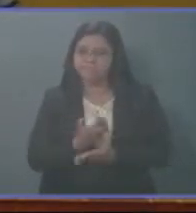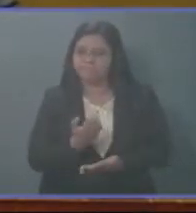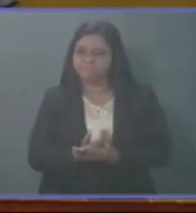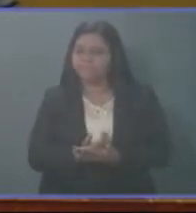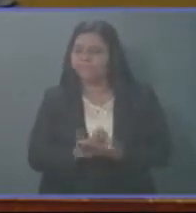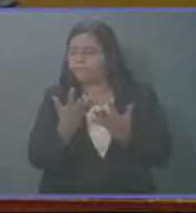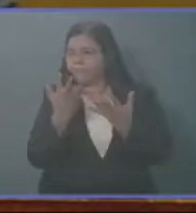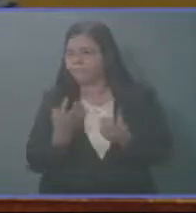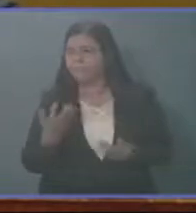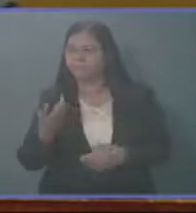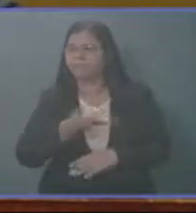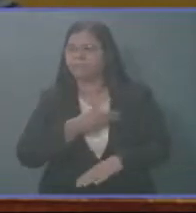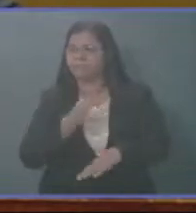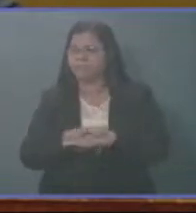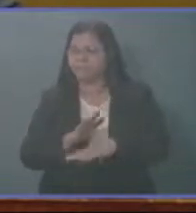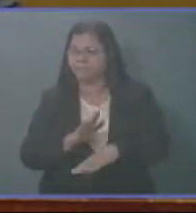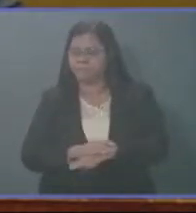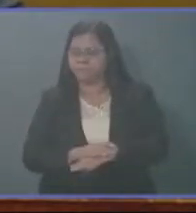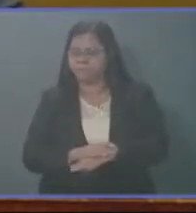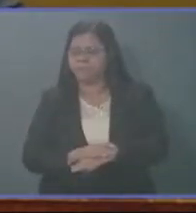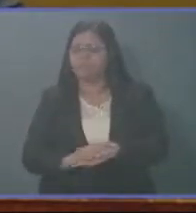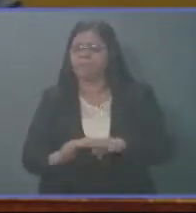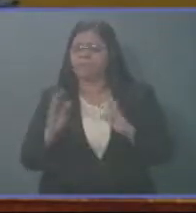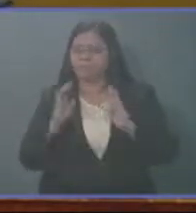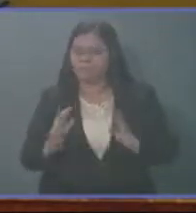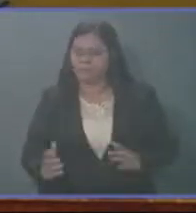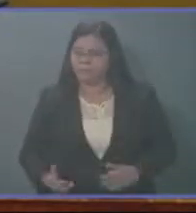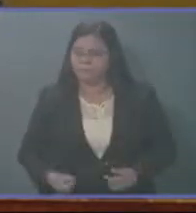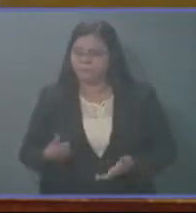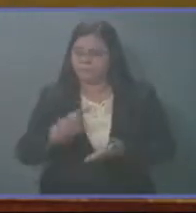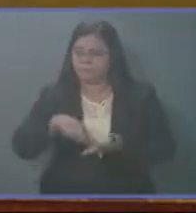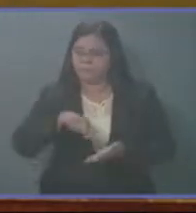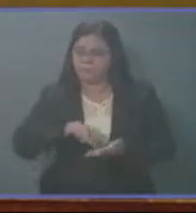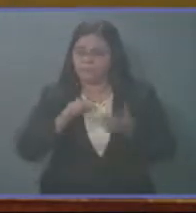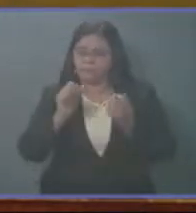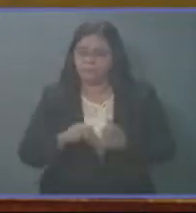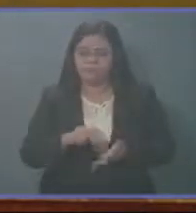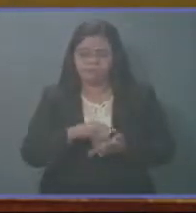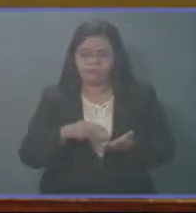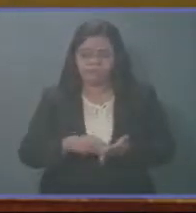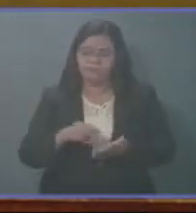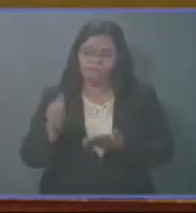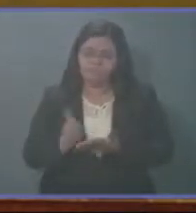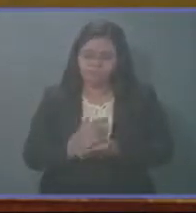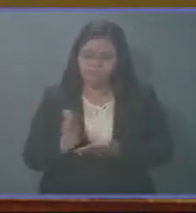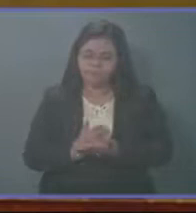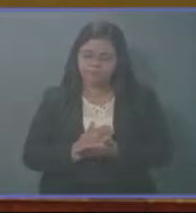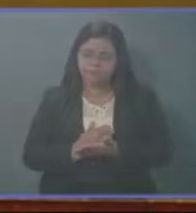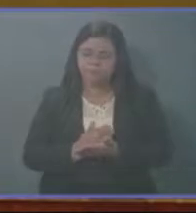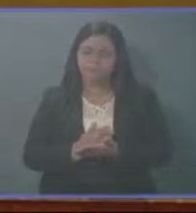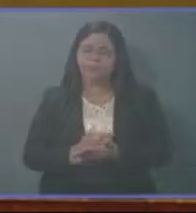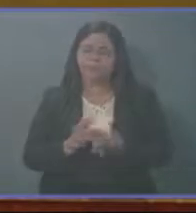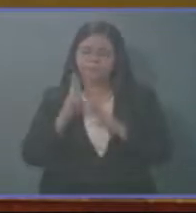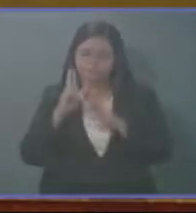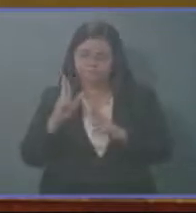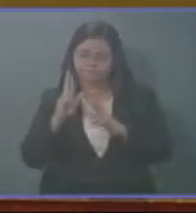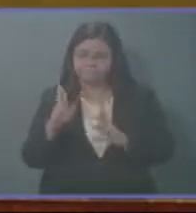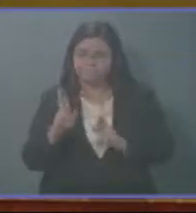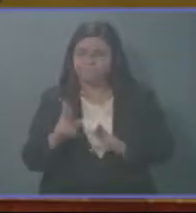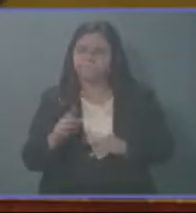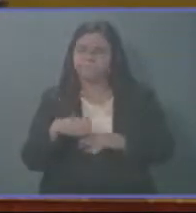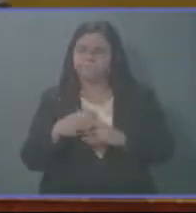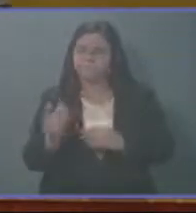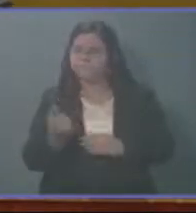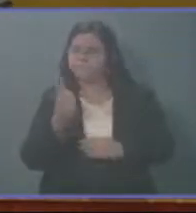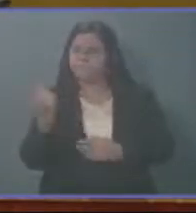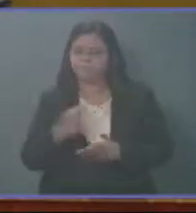que el llamado es al órgano ejecutivo a que lean, a que estudien, y ojalá que viniera observada